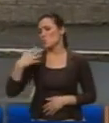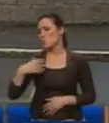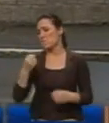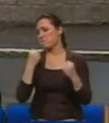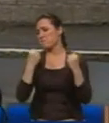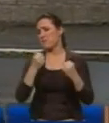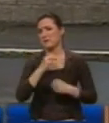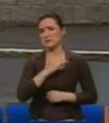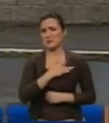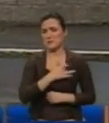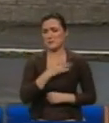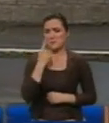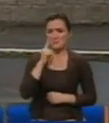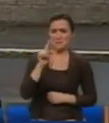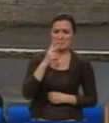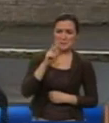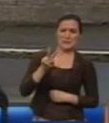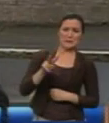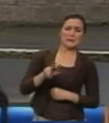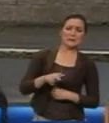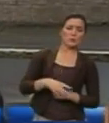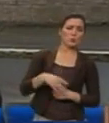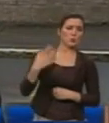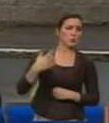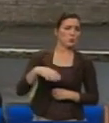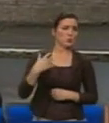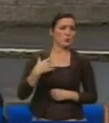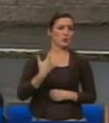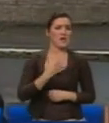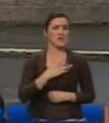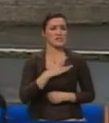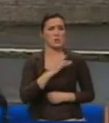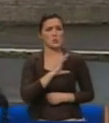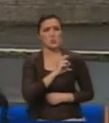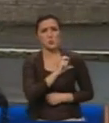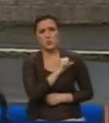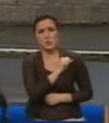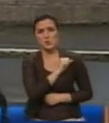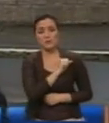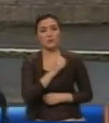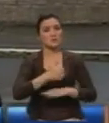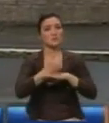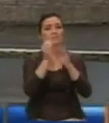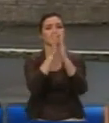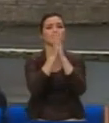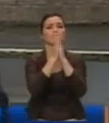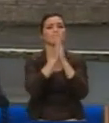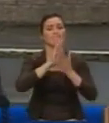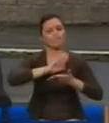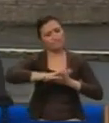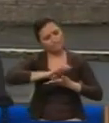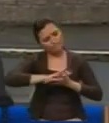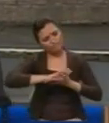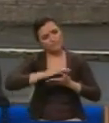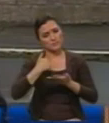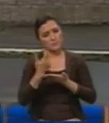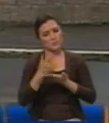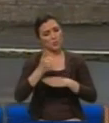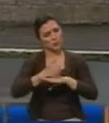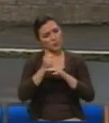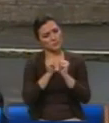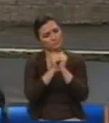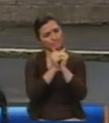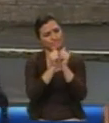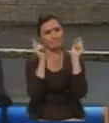Fue bastante desolador, sin embargo, las autoridades les han pedido calma también y están acompañándolos en estos momentos